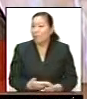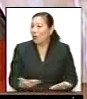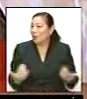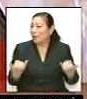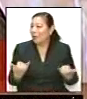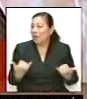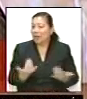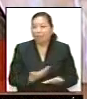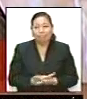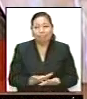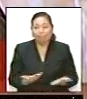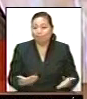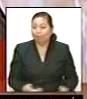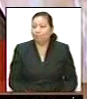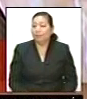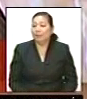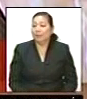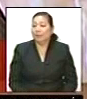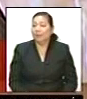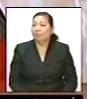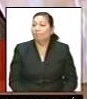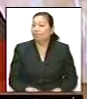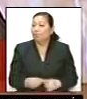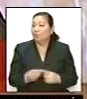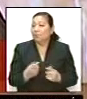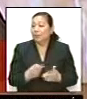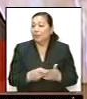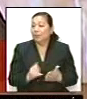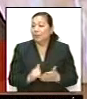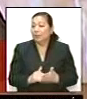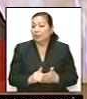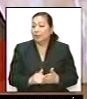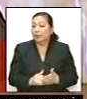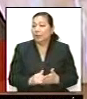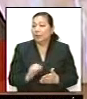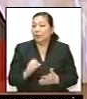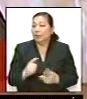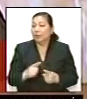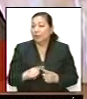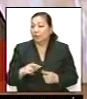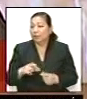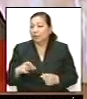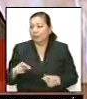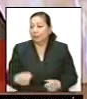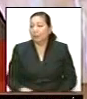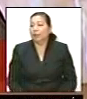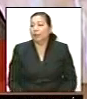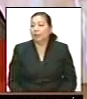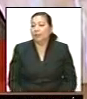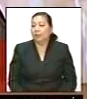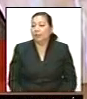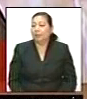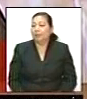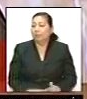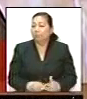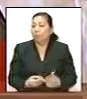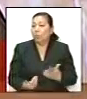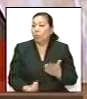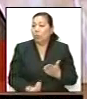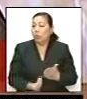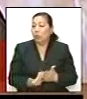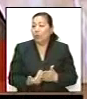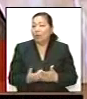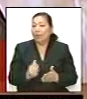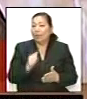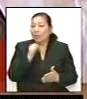este momento, principalmente porque el CPTPP es una iniciativa naciente, nueva, y